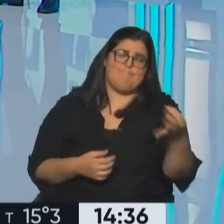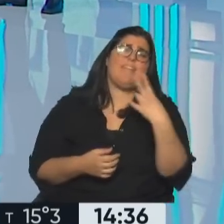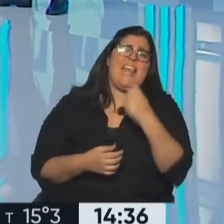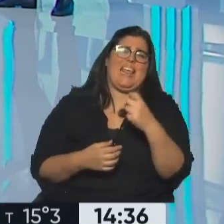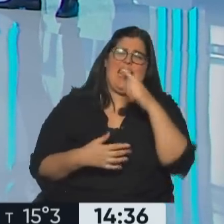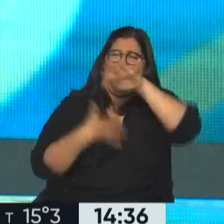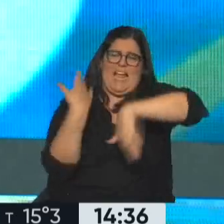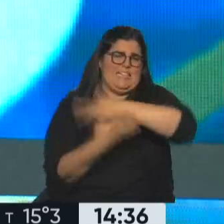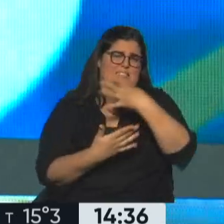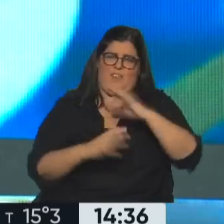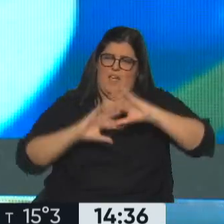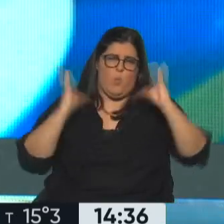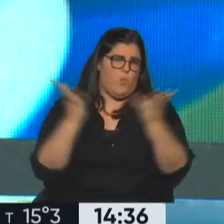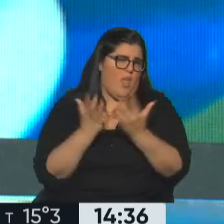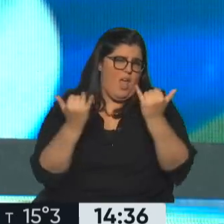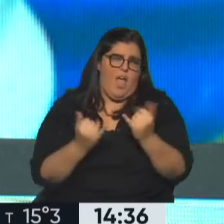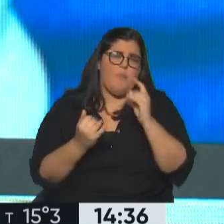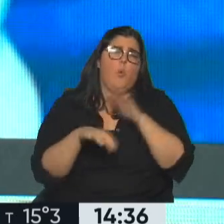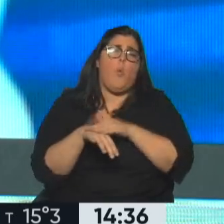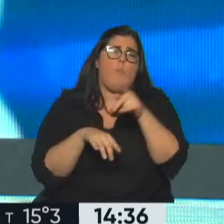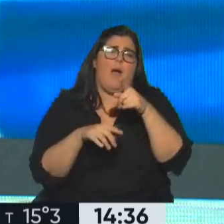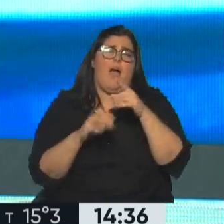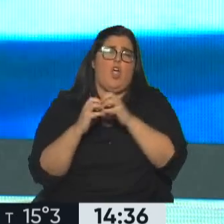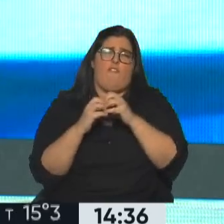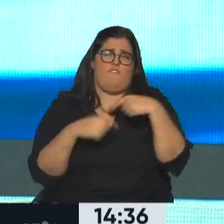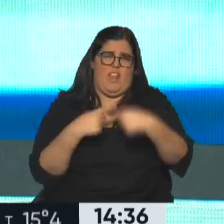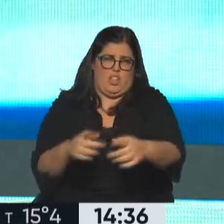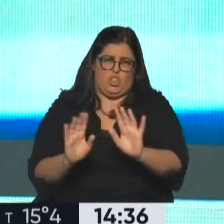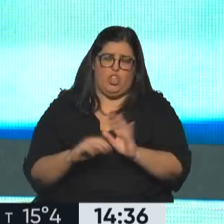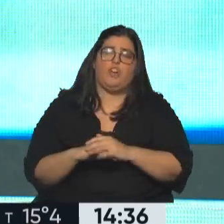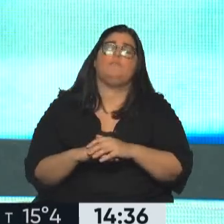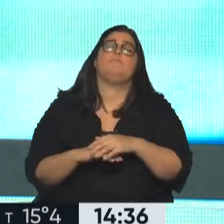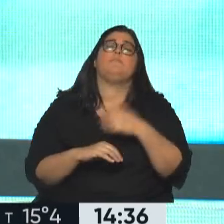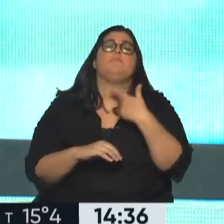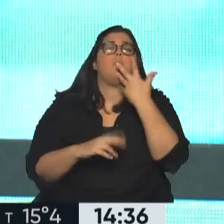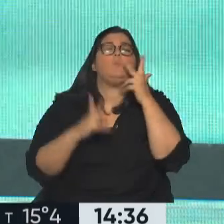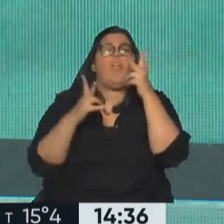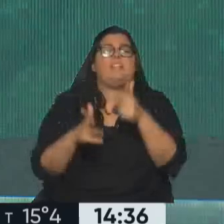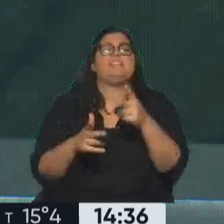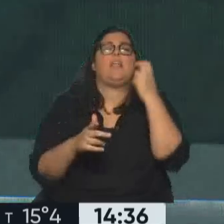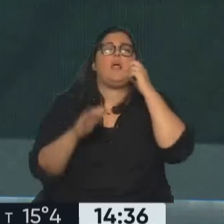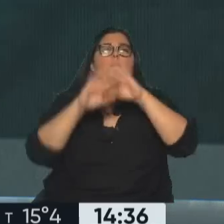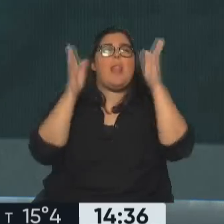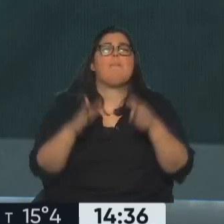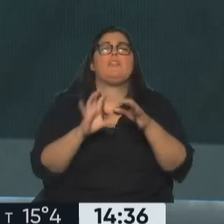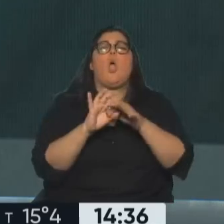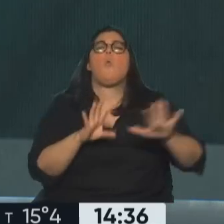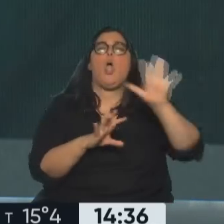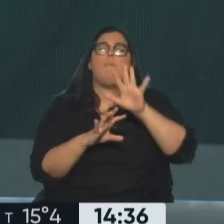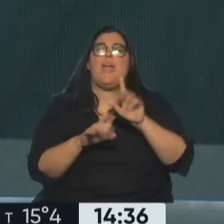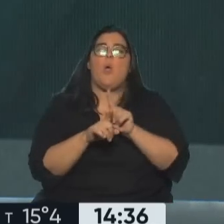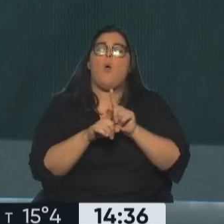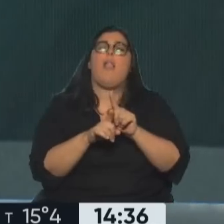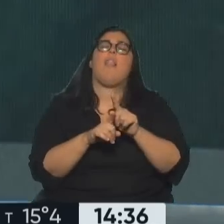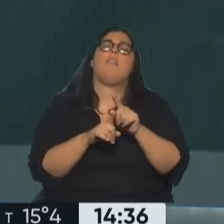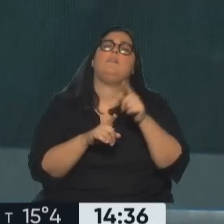efectivamente global a raíz de este conflicto. Me gustaría agregar también que esta semana una novedad, el Parlamento Europeo dio marcha atrás también con lo que